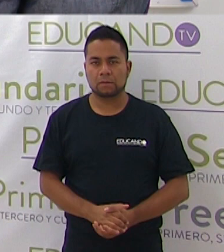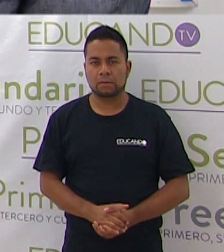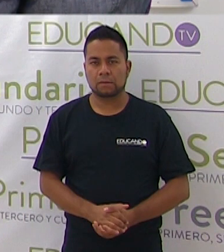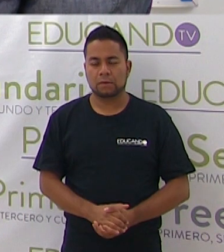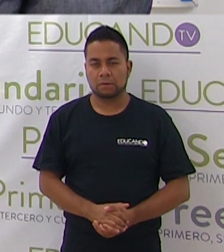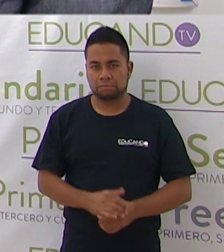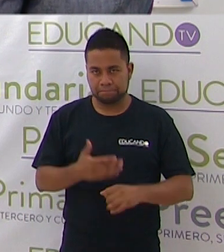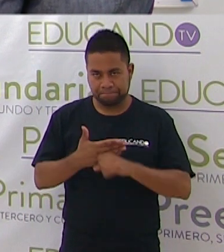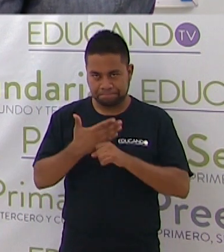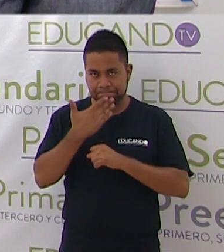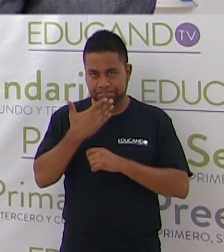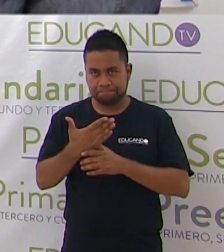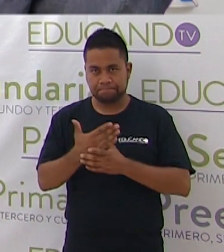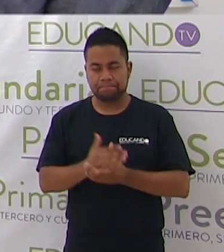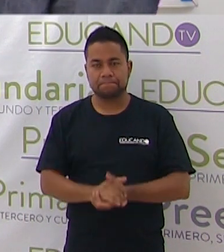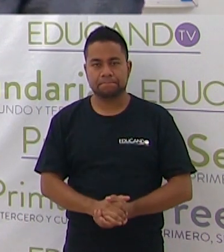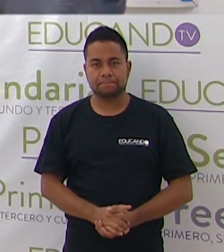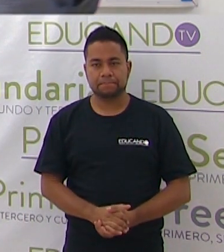Muy bien.